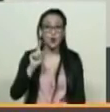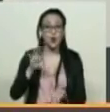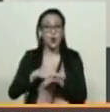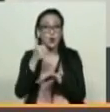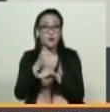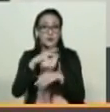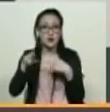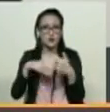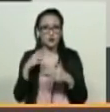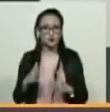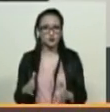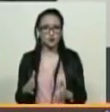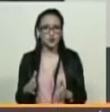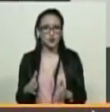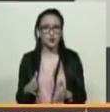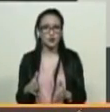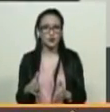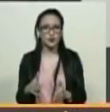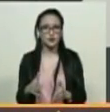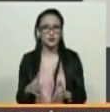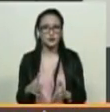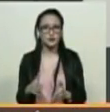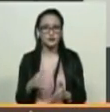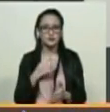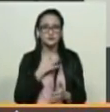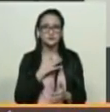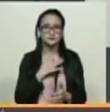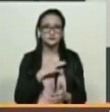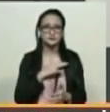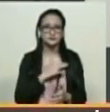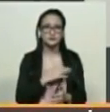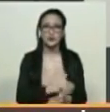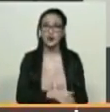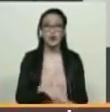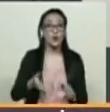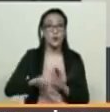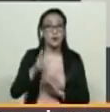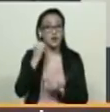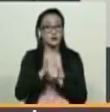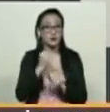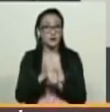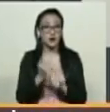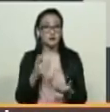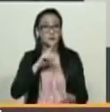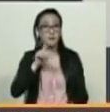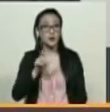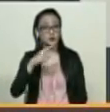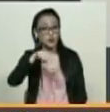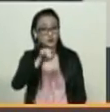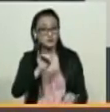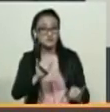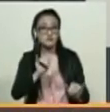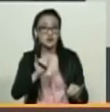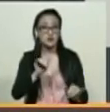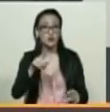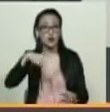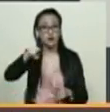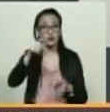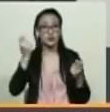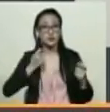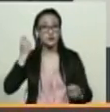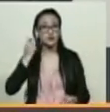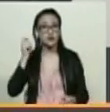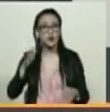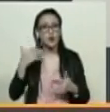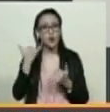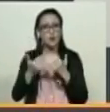de la Revolución Venezolana que hay una cantidad de vagos que no vayan a trabajar. Son Cire, esa pregunta tiene que hacerse a usted, a esos diputados, preguntarle cuándo